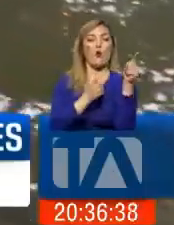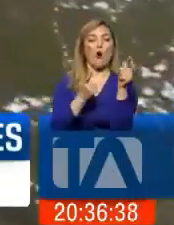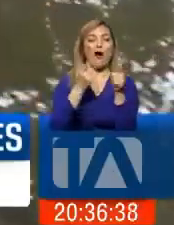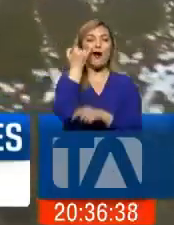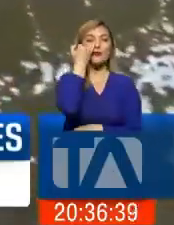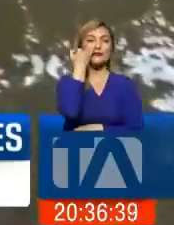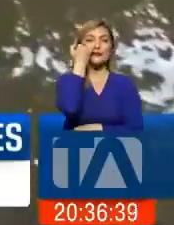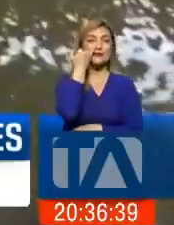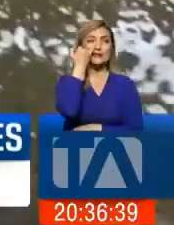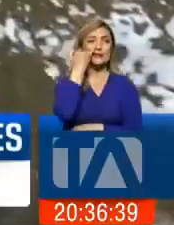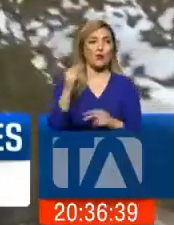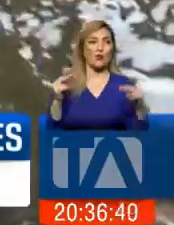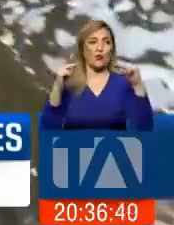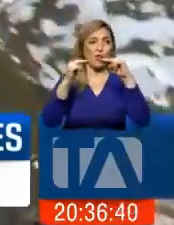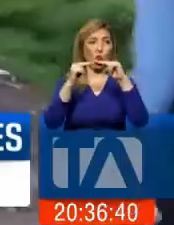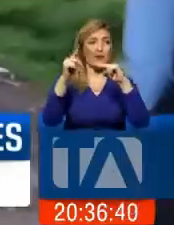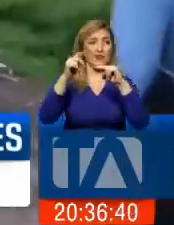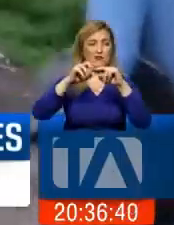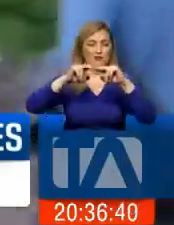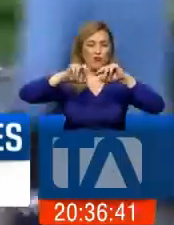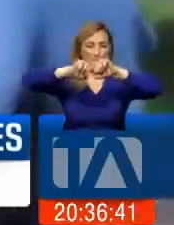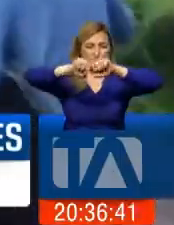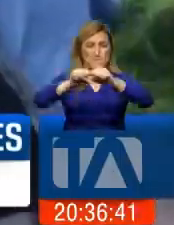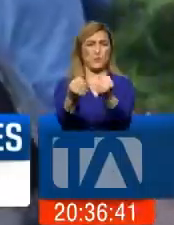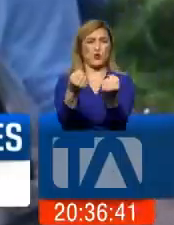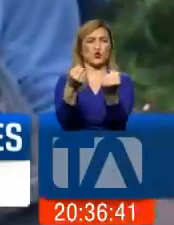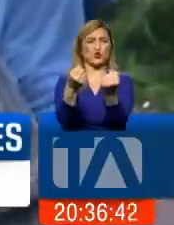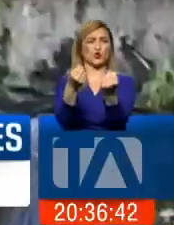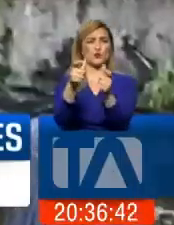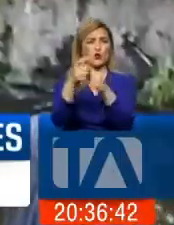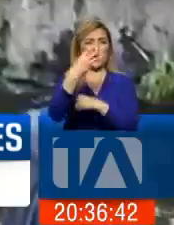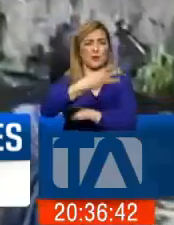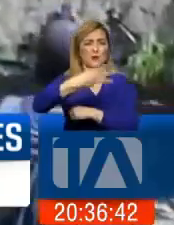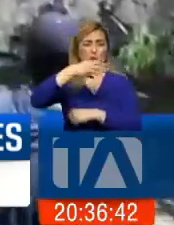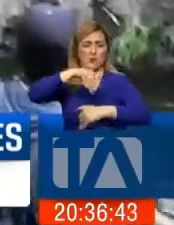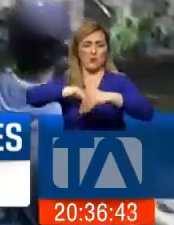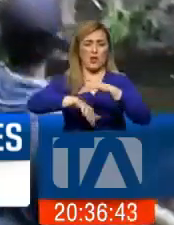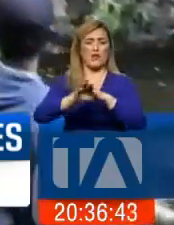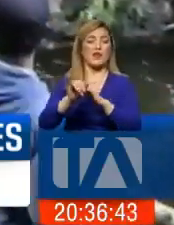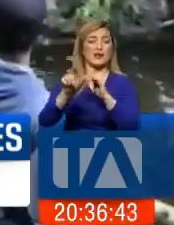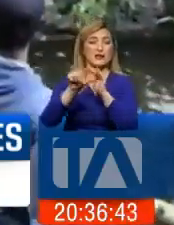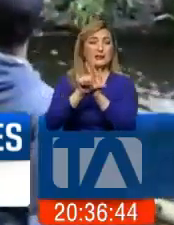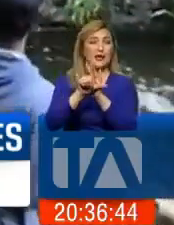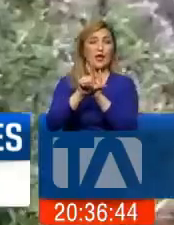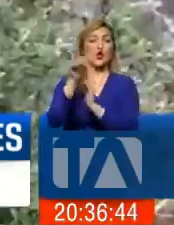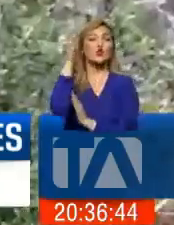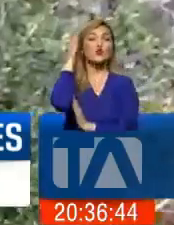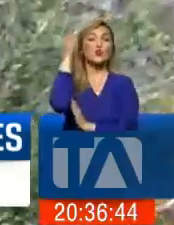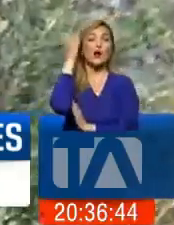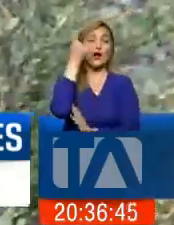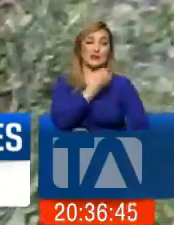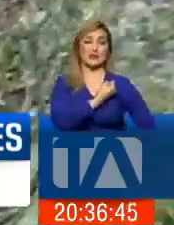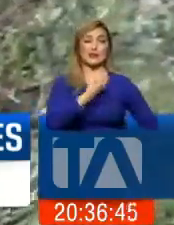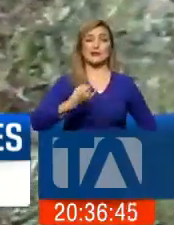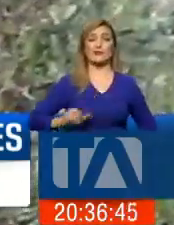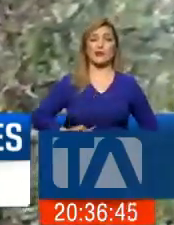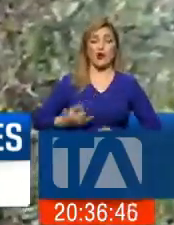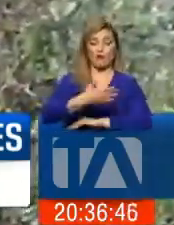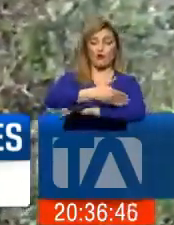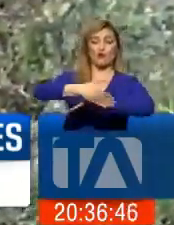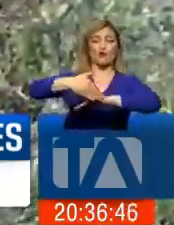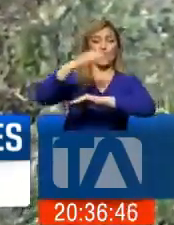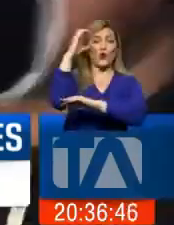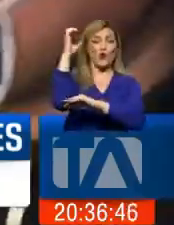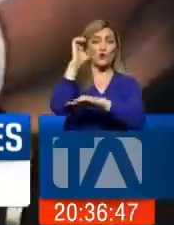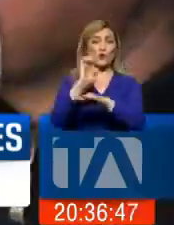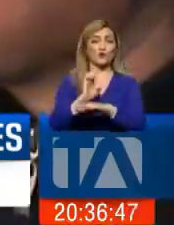destruir los puentes improvisados y frenar el ingreso irregular de migrantes por los pasos ilegales que unen Tulcán e Ipiales en la frontera